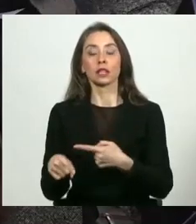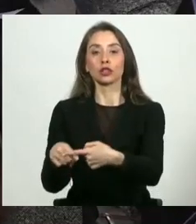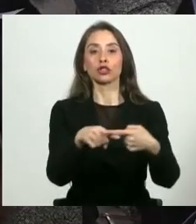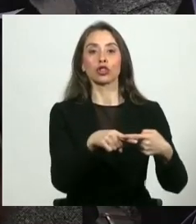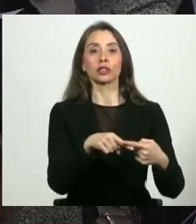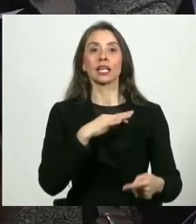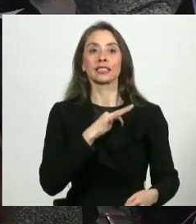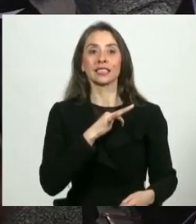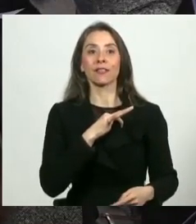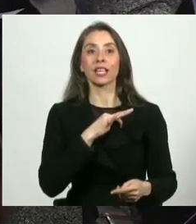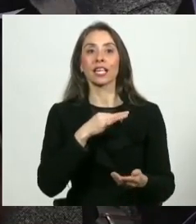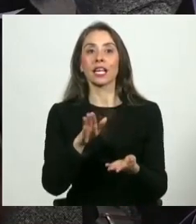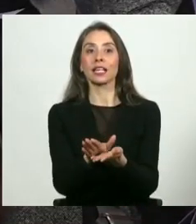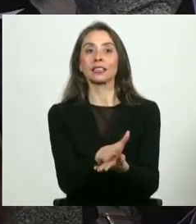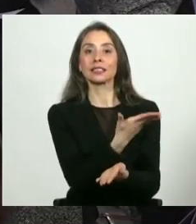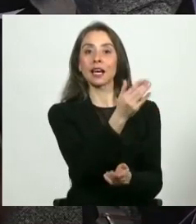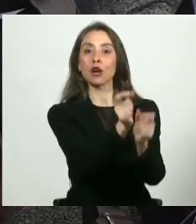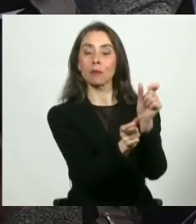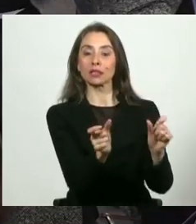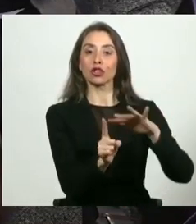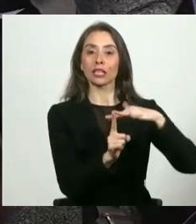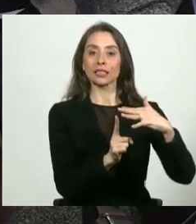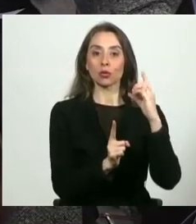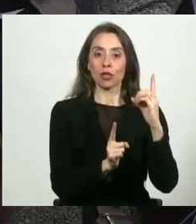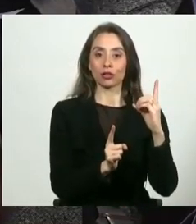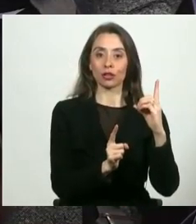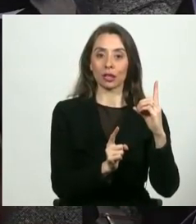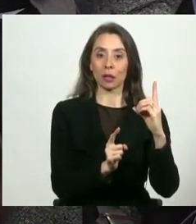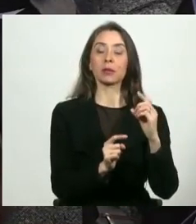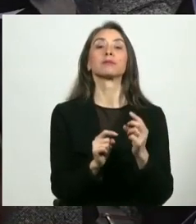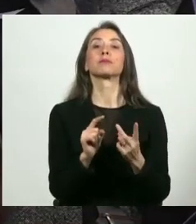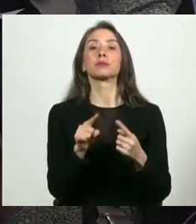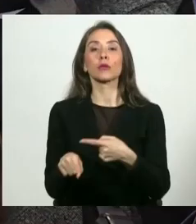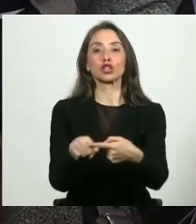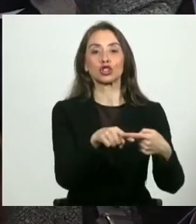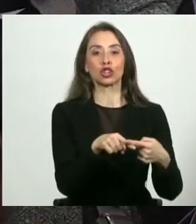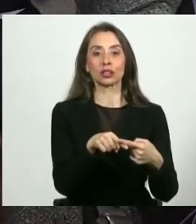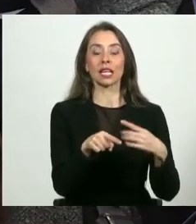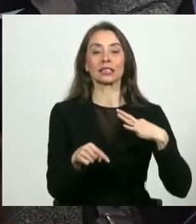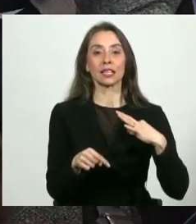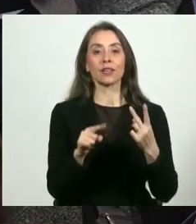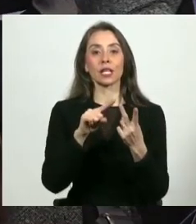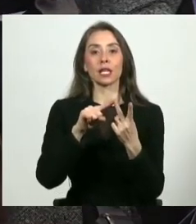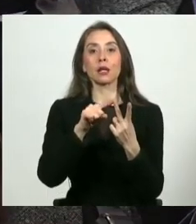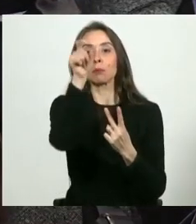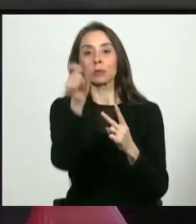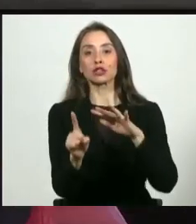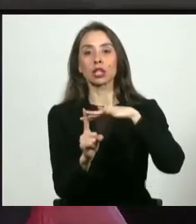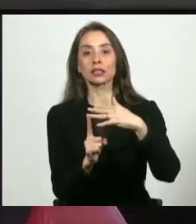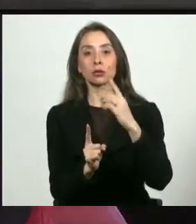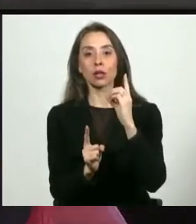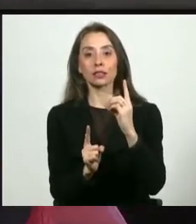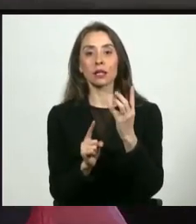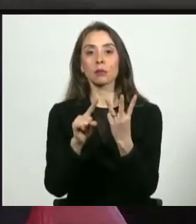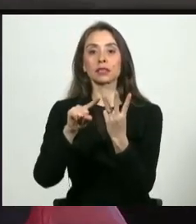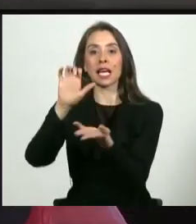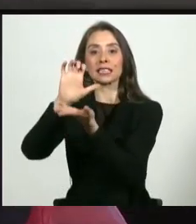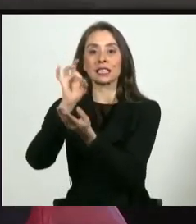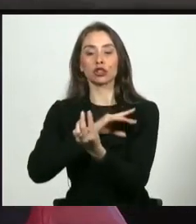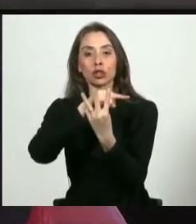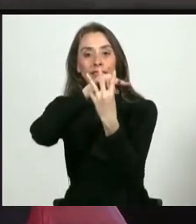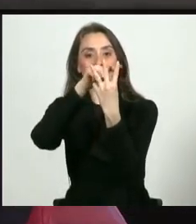sociedad civil solo por ahora a las personas en situación de discapacidad. Sociedad civil, personas en situación de discapacidad y Estado de Chile. Si